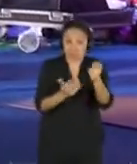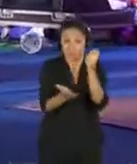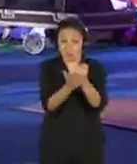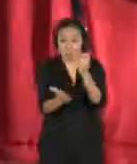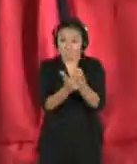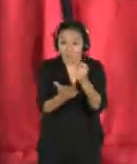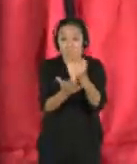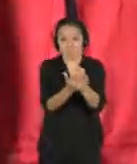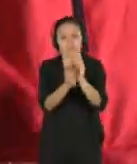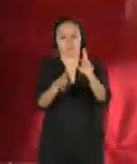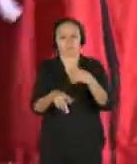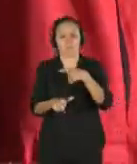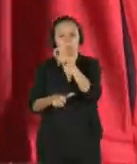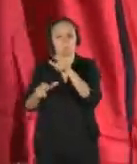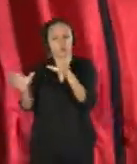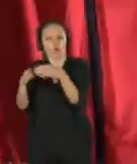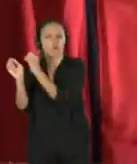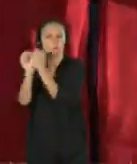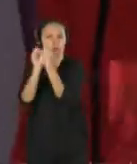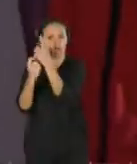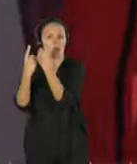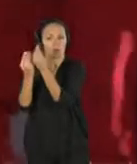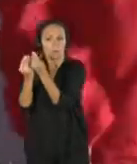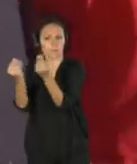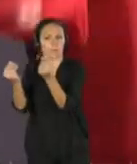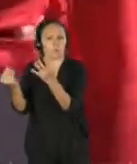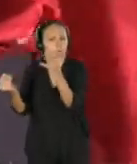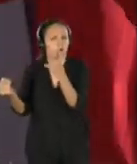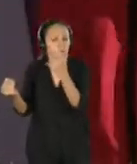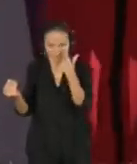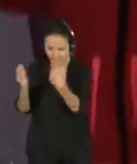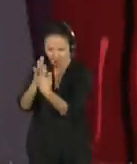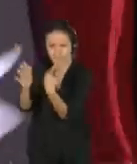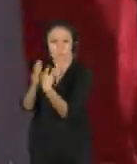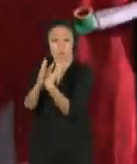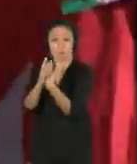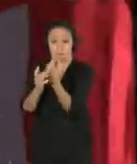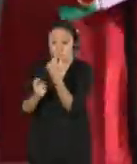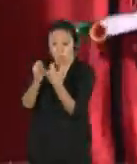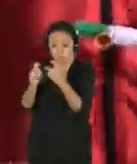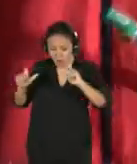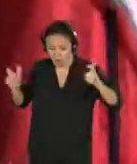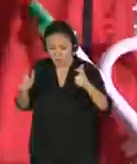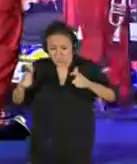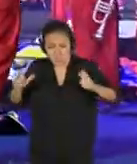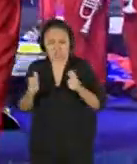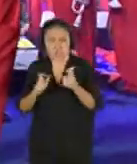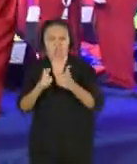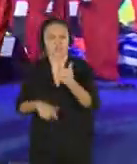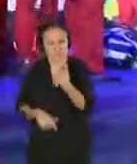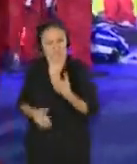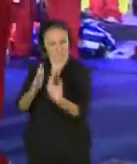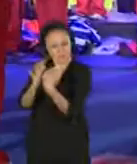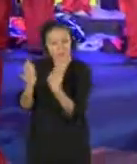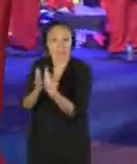millones. Porque se están marchando grupos de esta fiesta. Cada vez somos menos las agrupaciones. Dicen